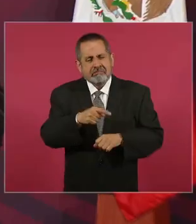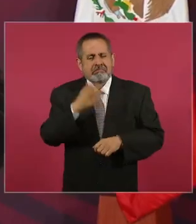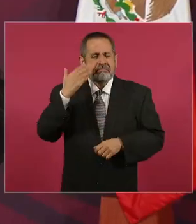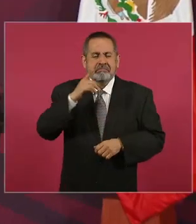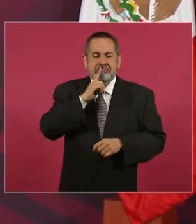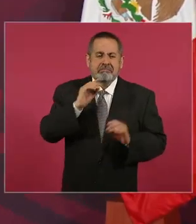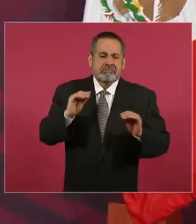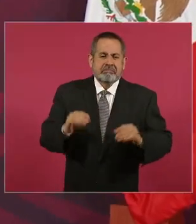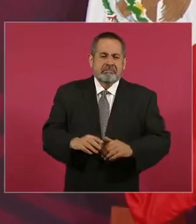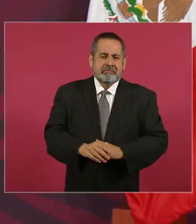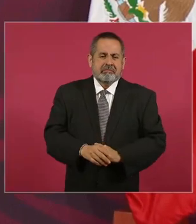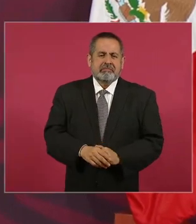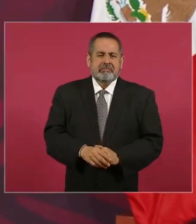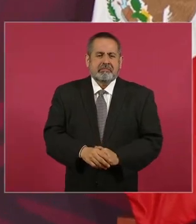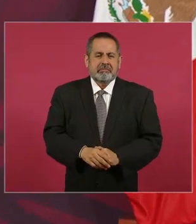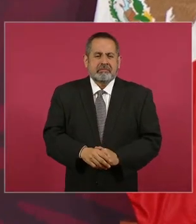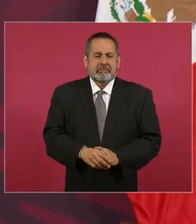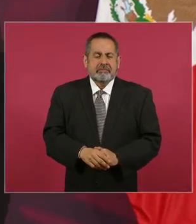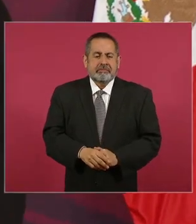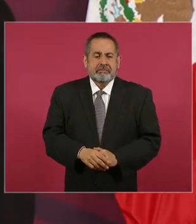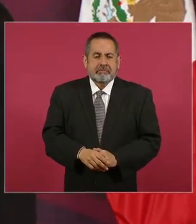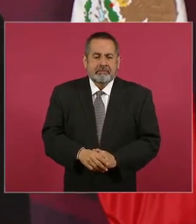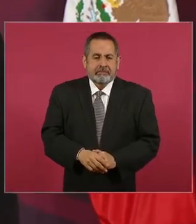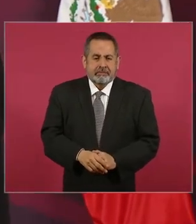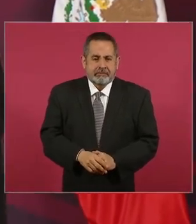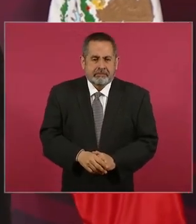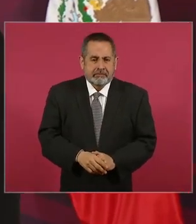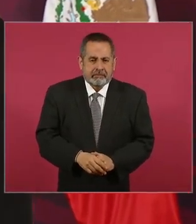pues. Sí,